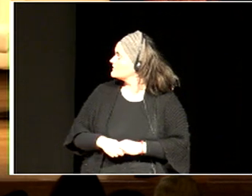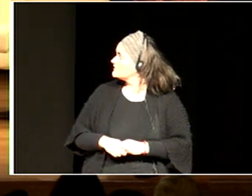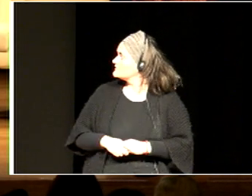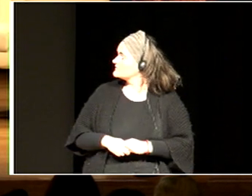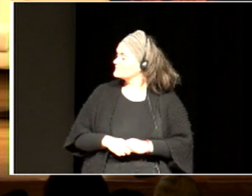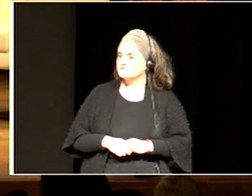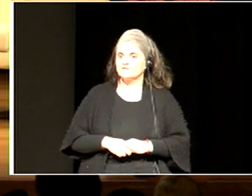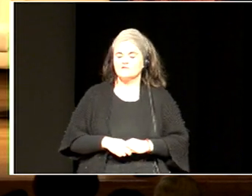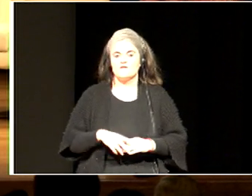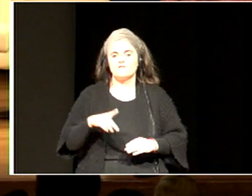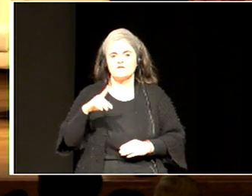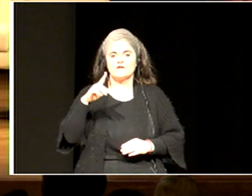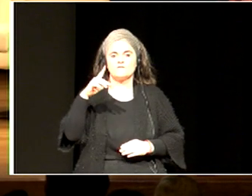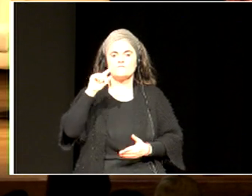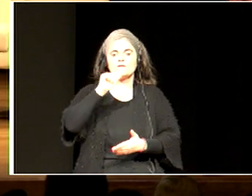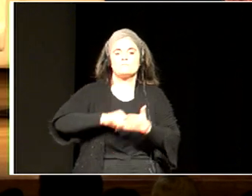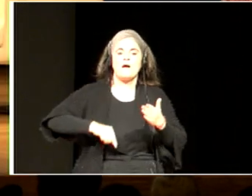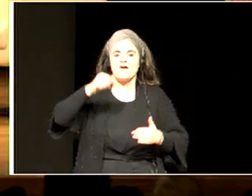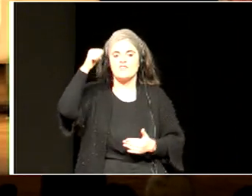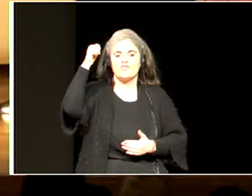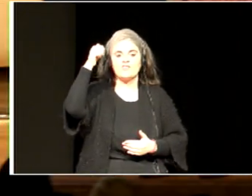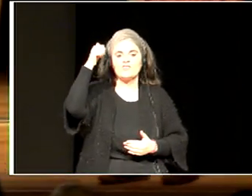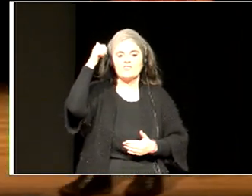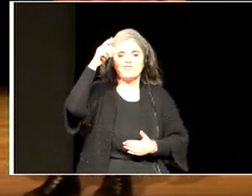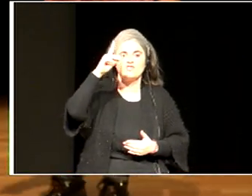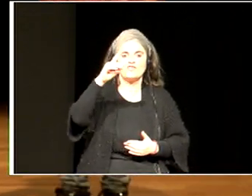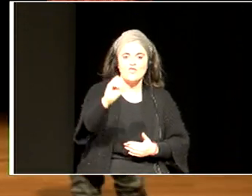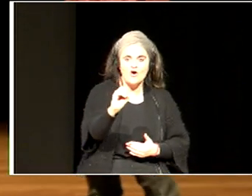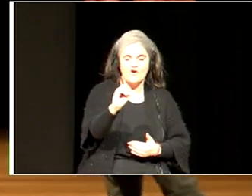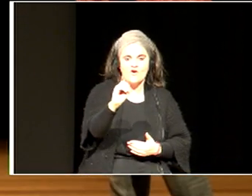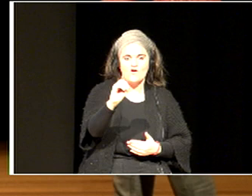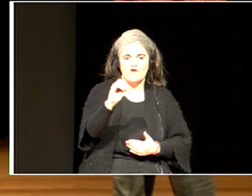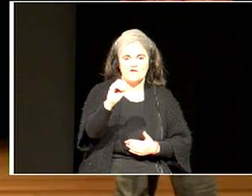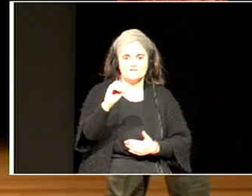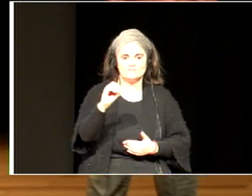vida luego cuando habrá hecho el proceso que no me enteraba